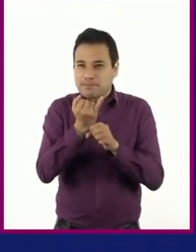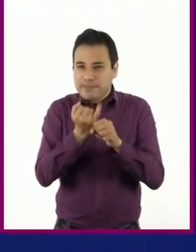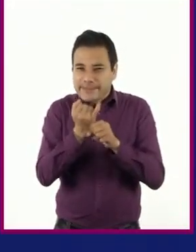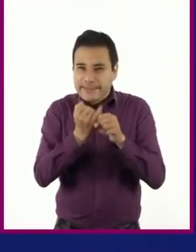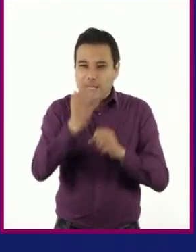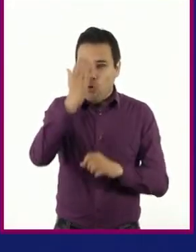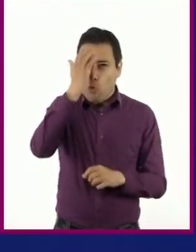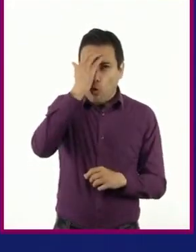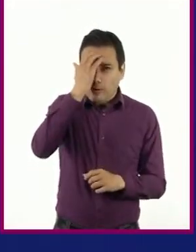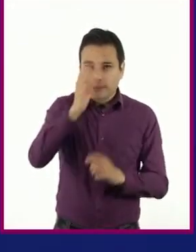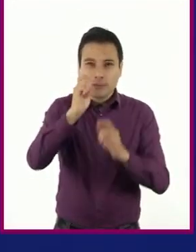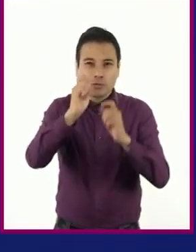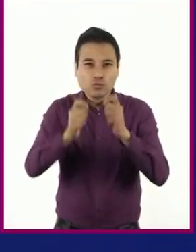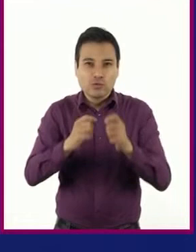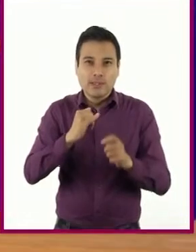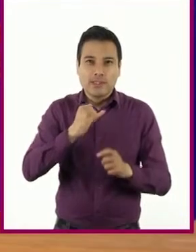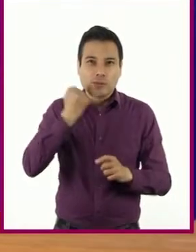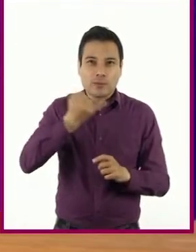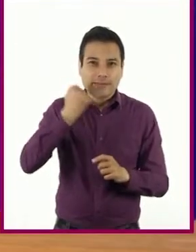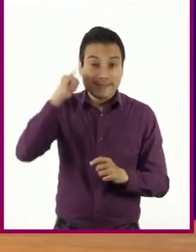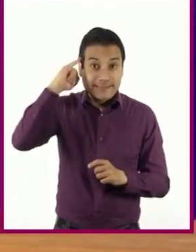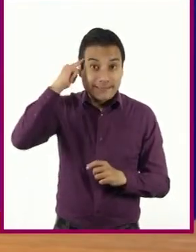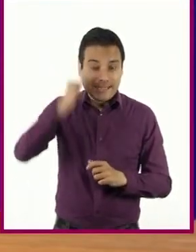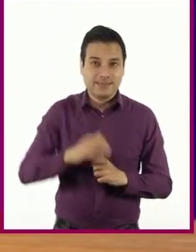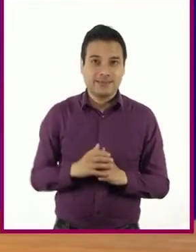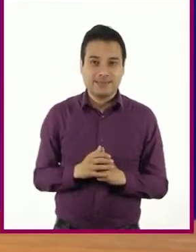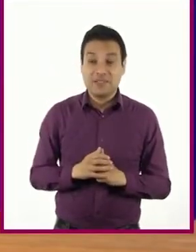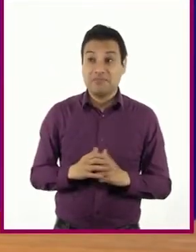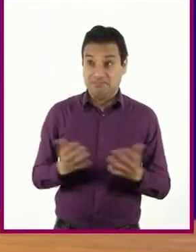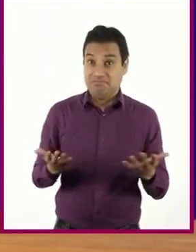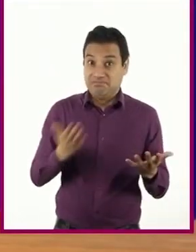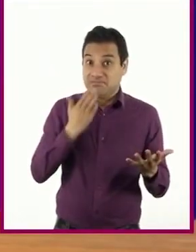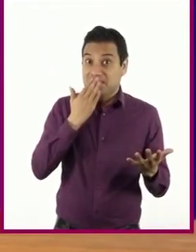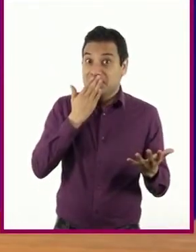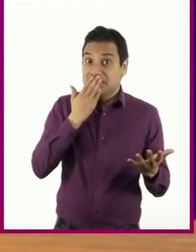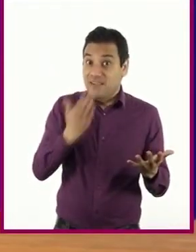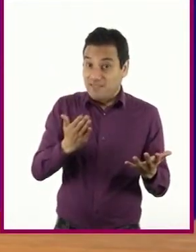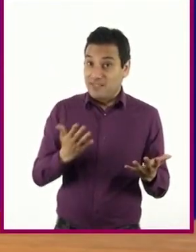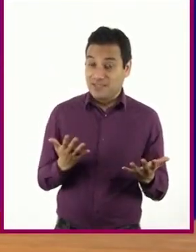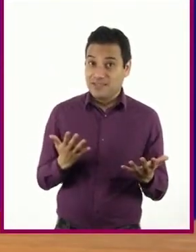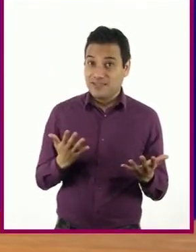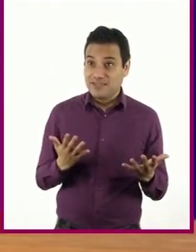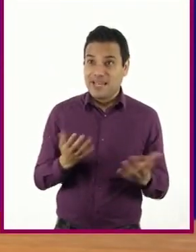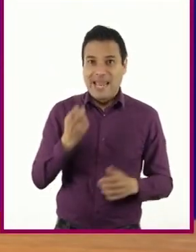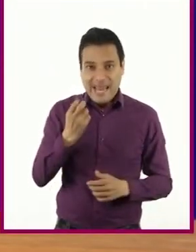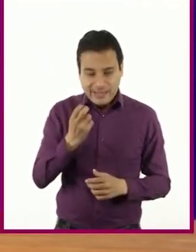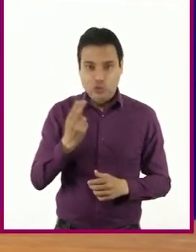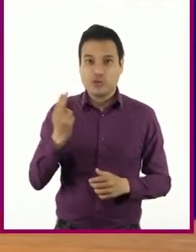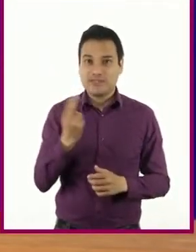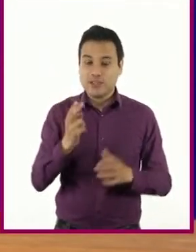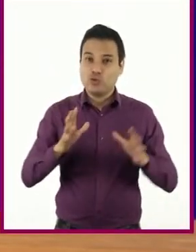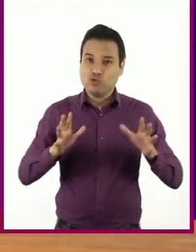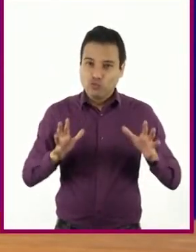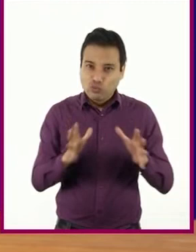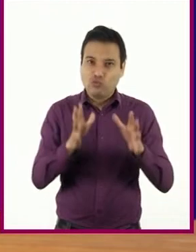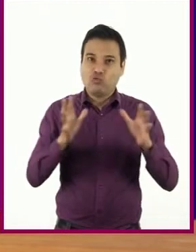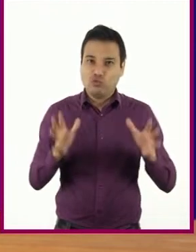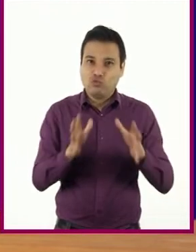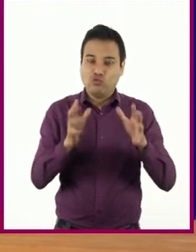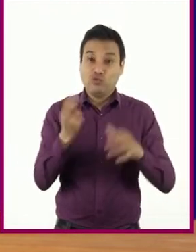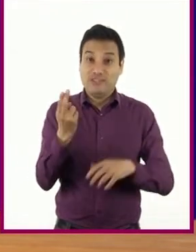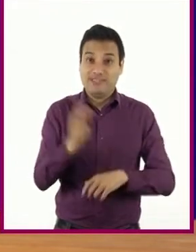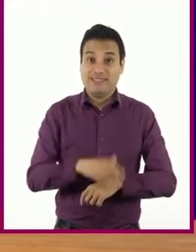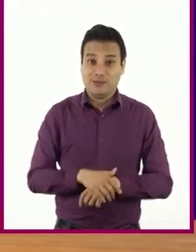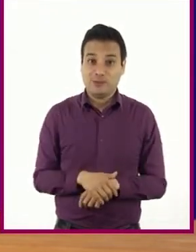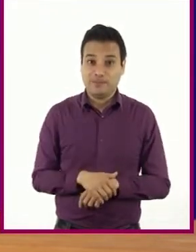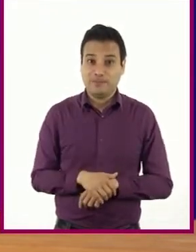las lenguas originarias. Muy bien, si te das cuenta, son estos espacios los que hay que promover. Esta es una tarea conjunta y de